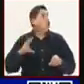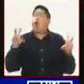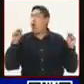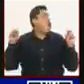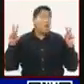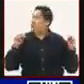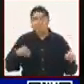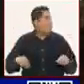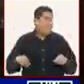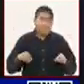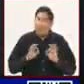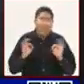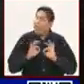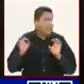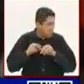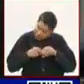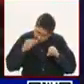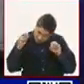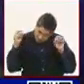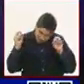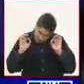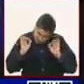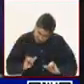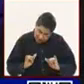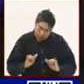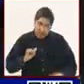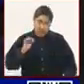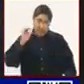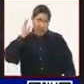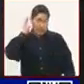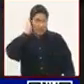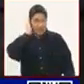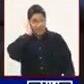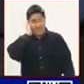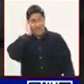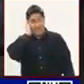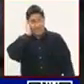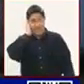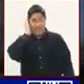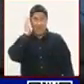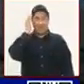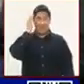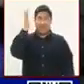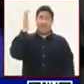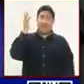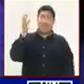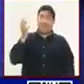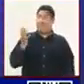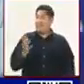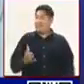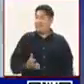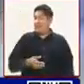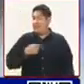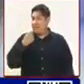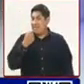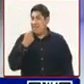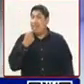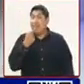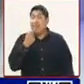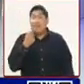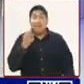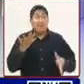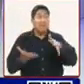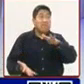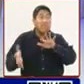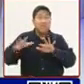No. ¿Para nada? No. Ay, tú has podido escuchar, Denise. Es imagínate, me decías, Héctor, que